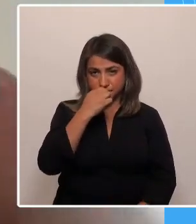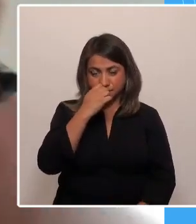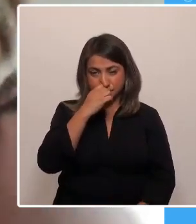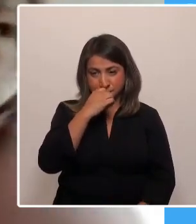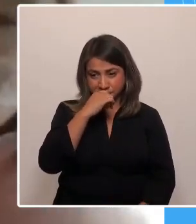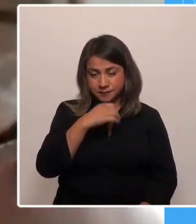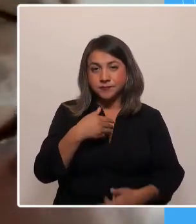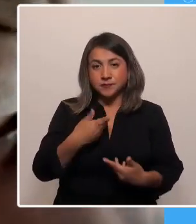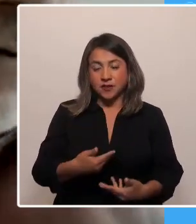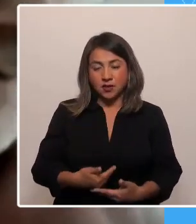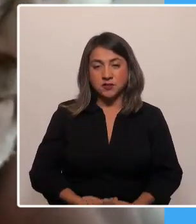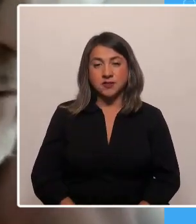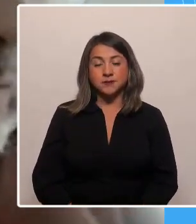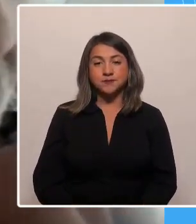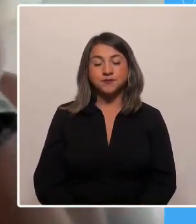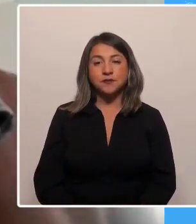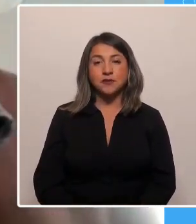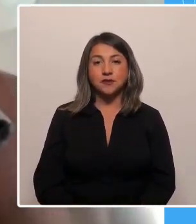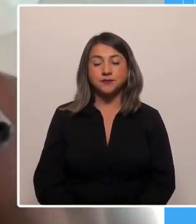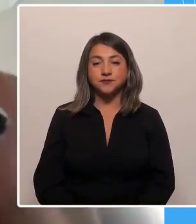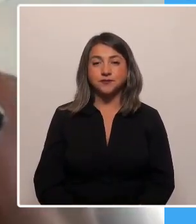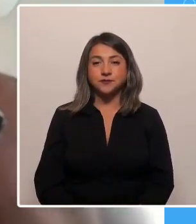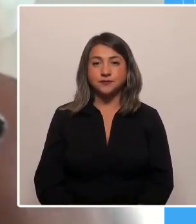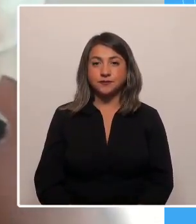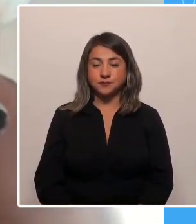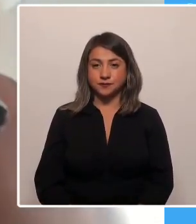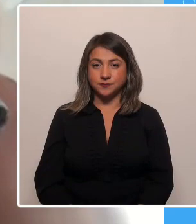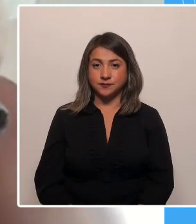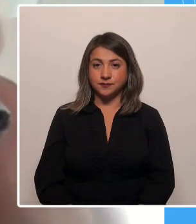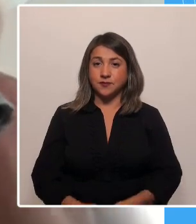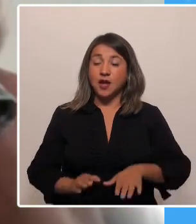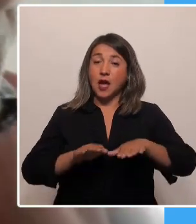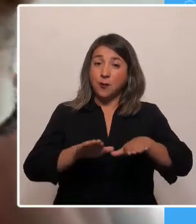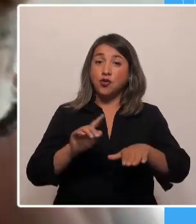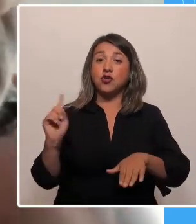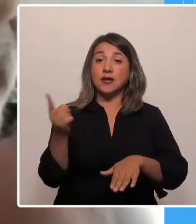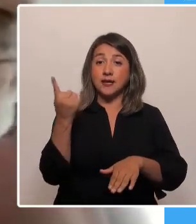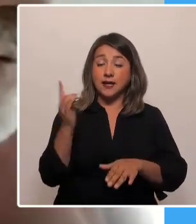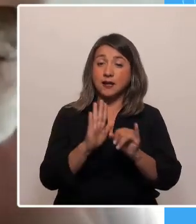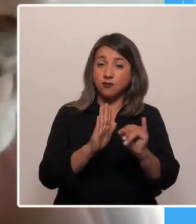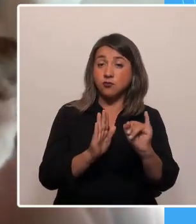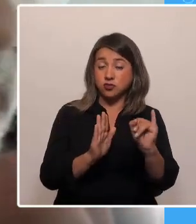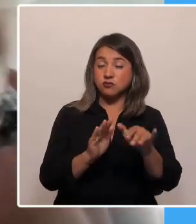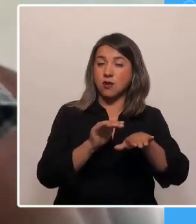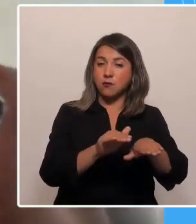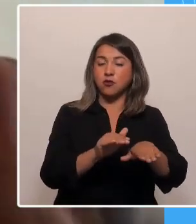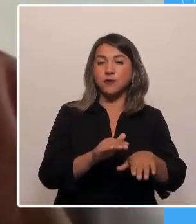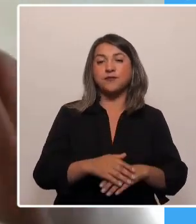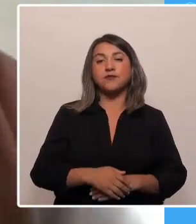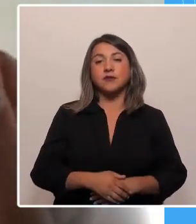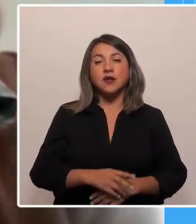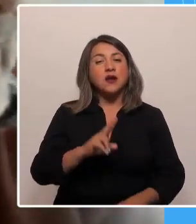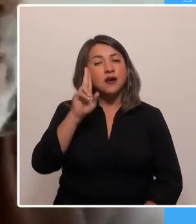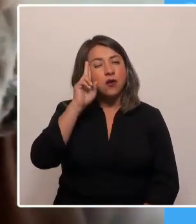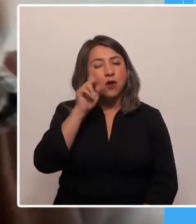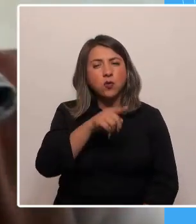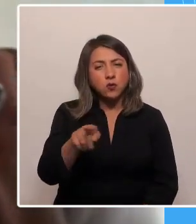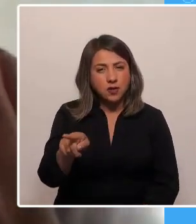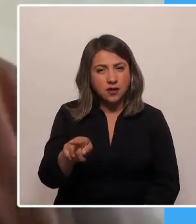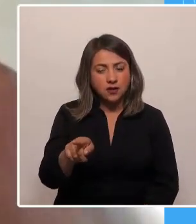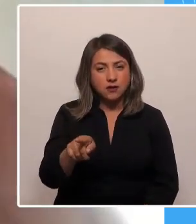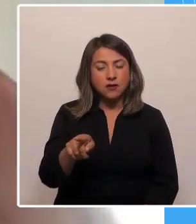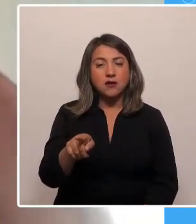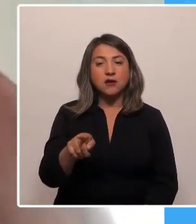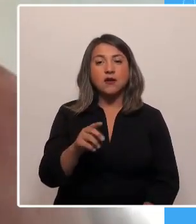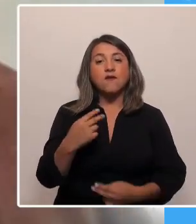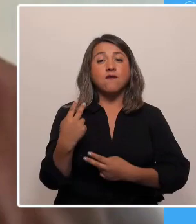de lo que he dicho, que apoyo en general el informe, quiero hacer un recuerdo. En un